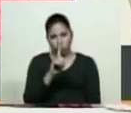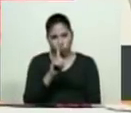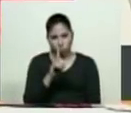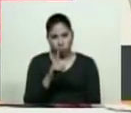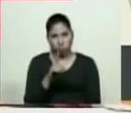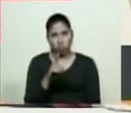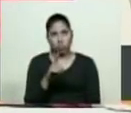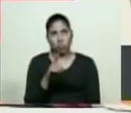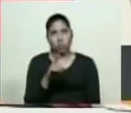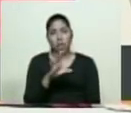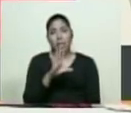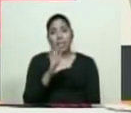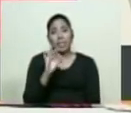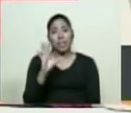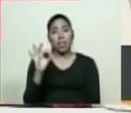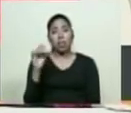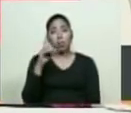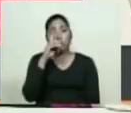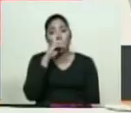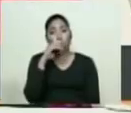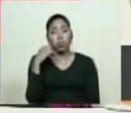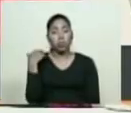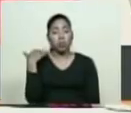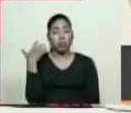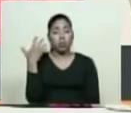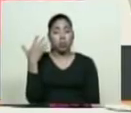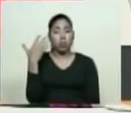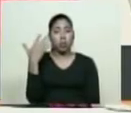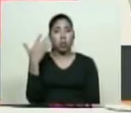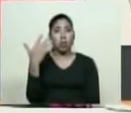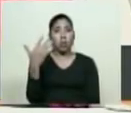300, no, 500 años de historia. A lo mejor entran.